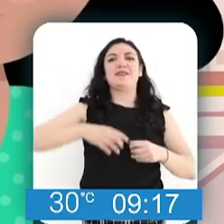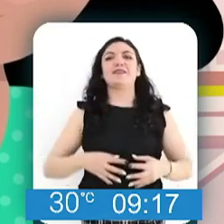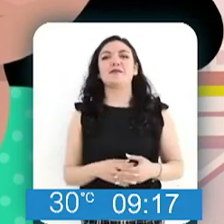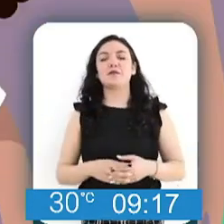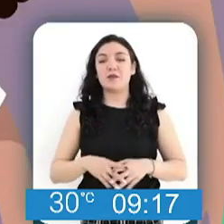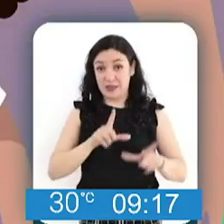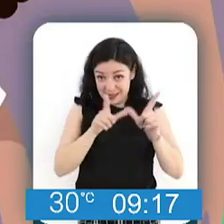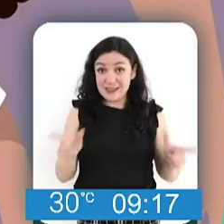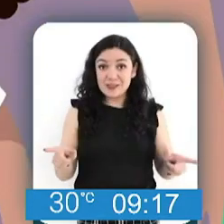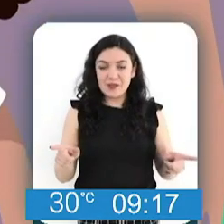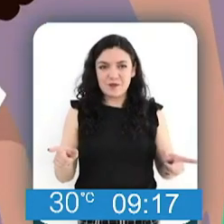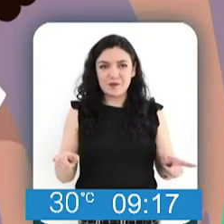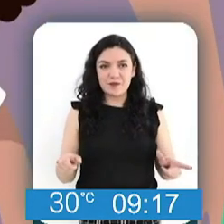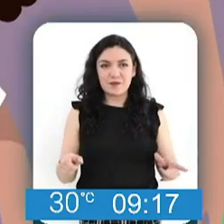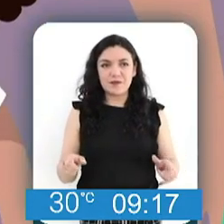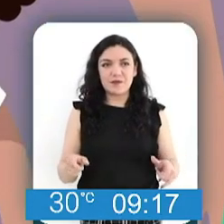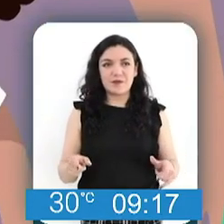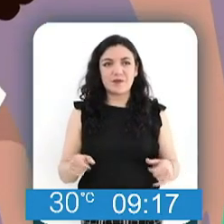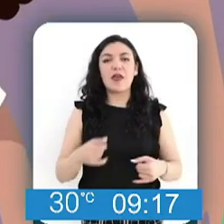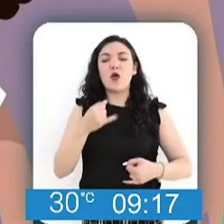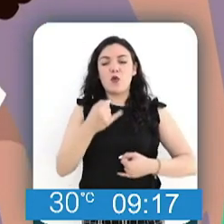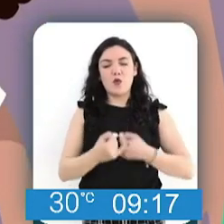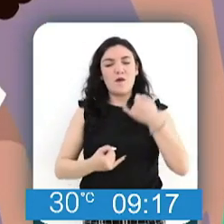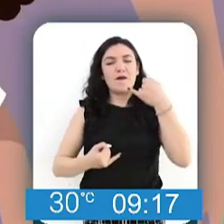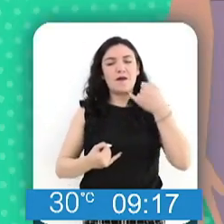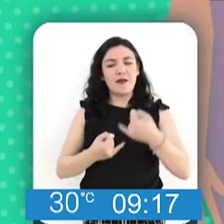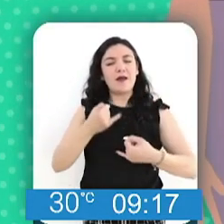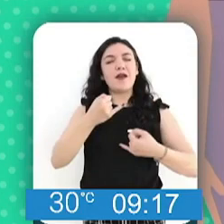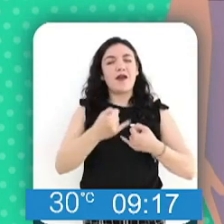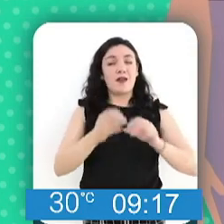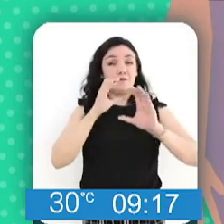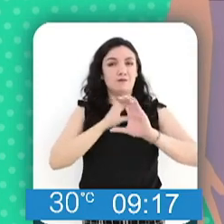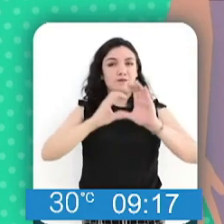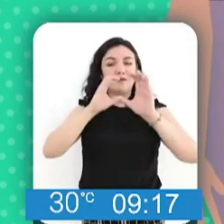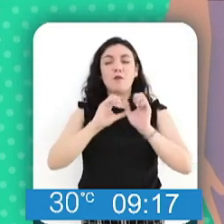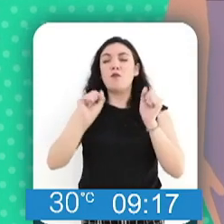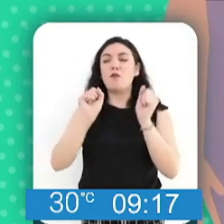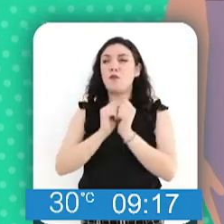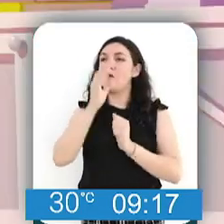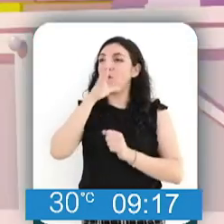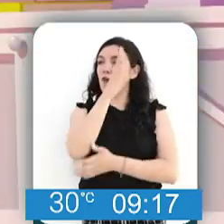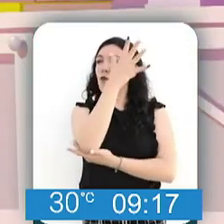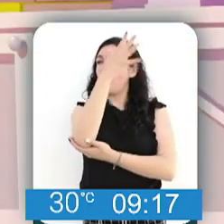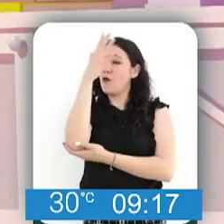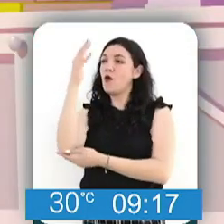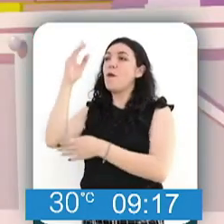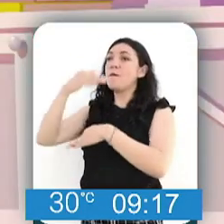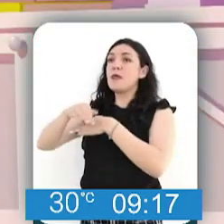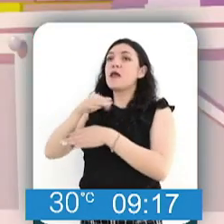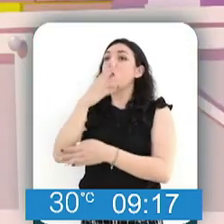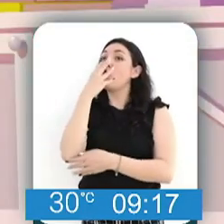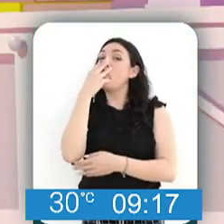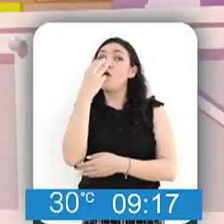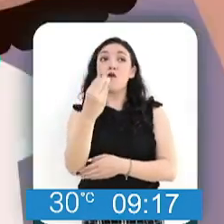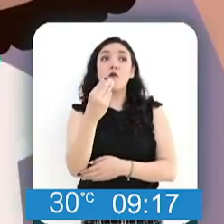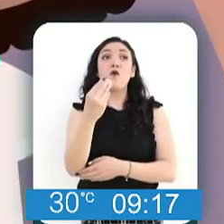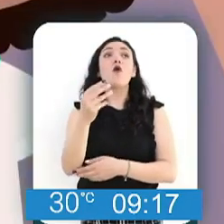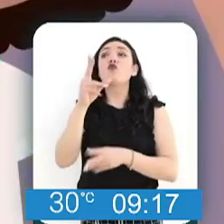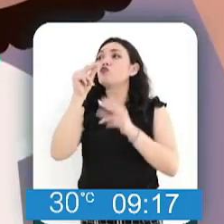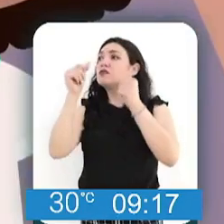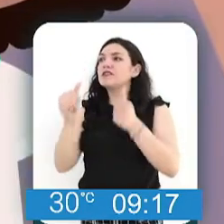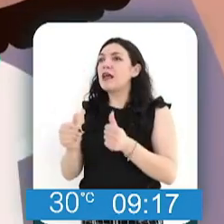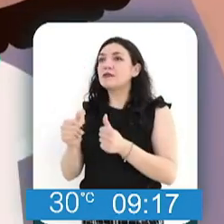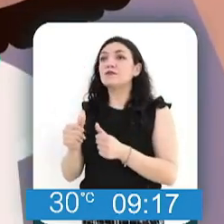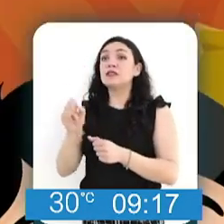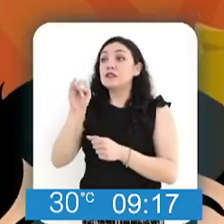¿Listas? Jugaremos en el bosque. Mientras el lobo no está. Y si el lobo aparece, a todos